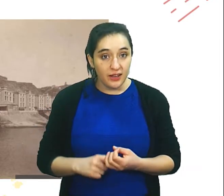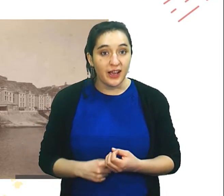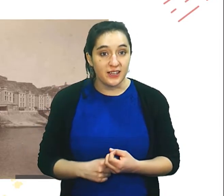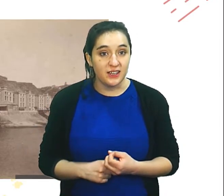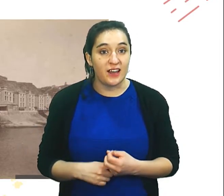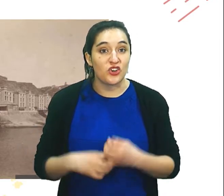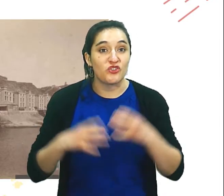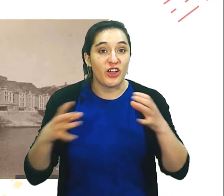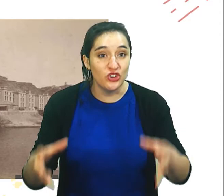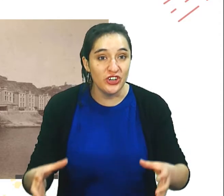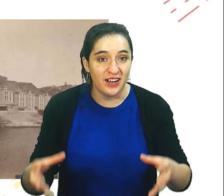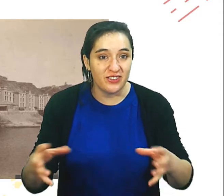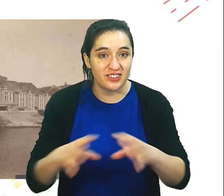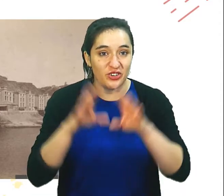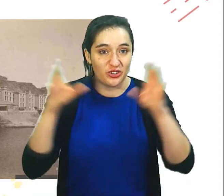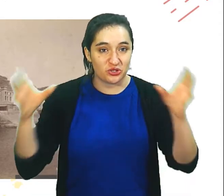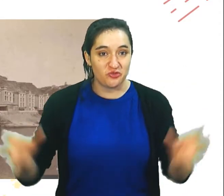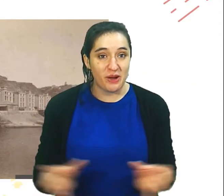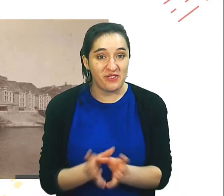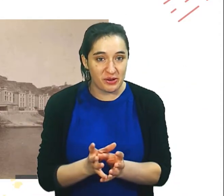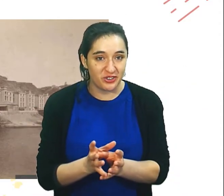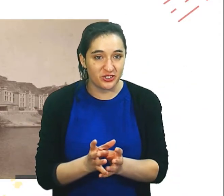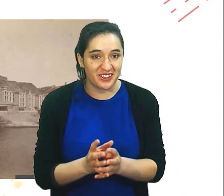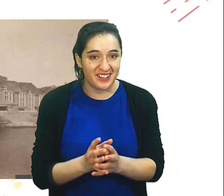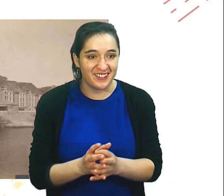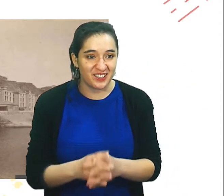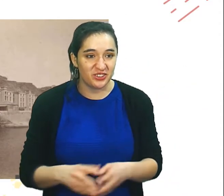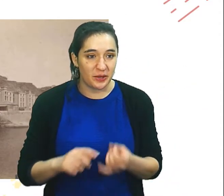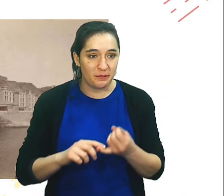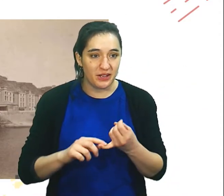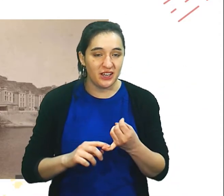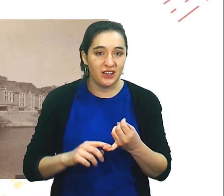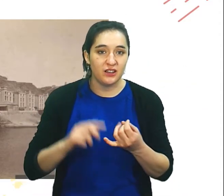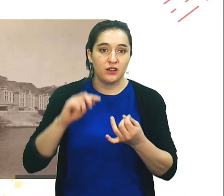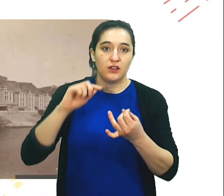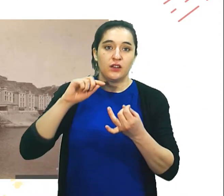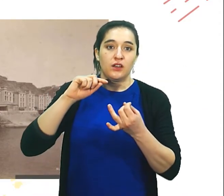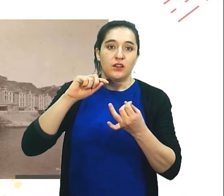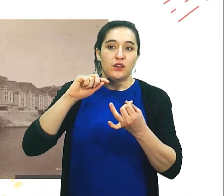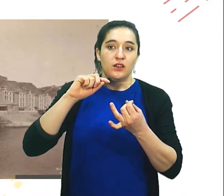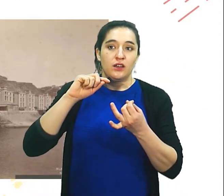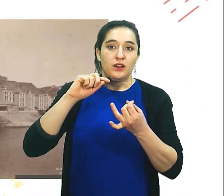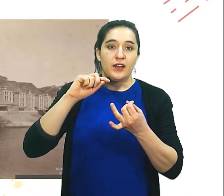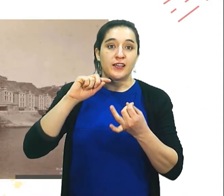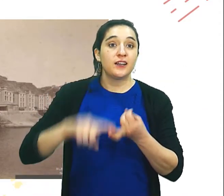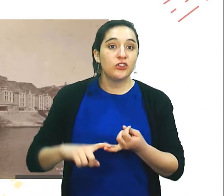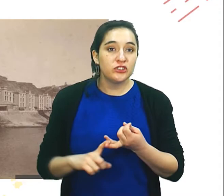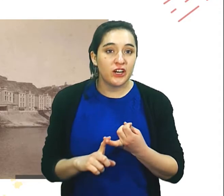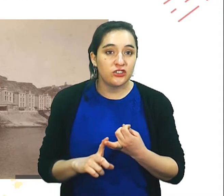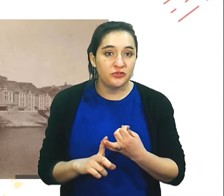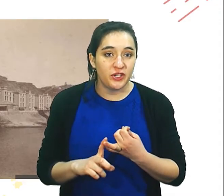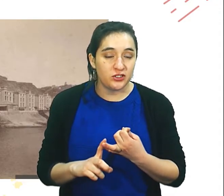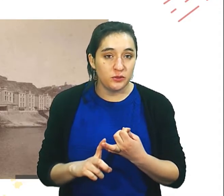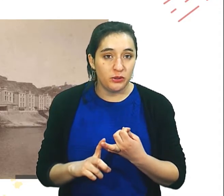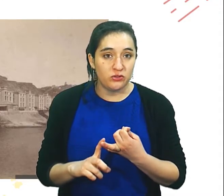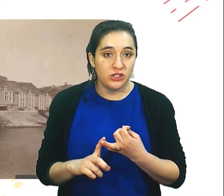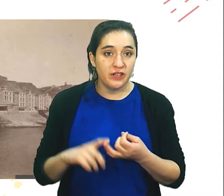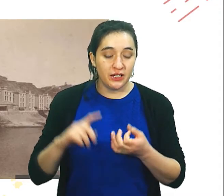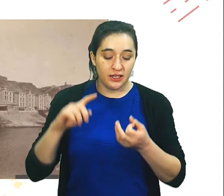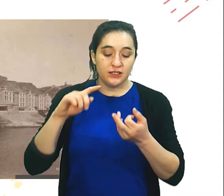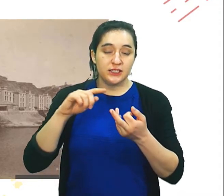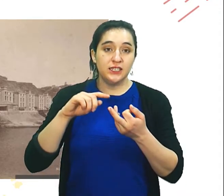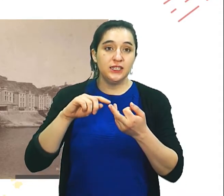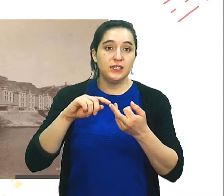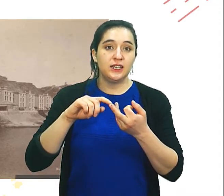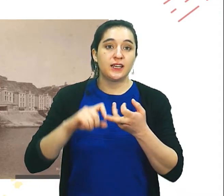que ahí la Covadonga va a ser lo que nosotros más vamos a conocer de la guerra contra España, la guerra contra la Confederación